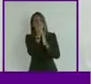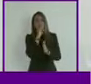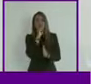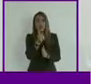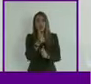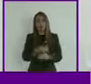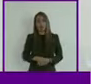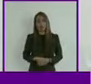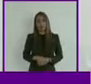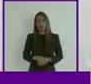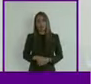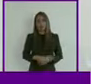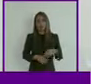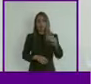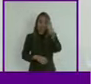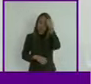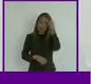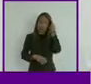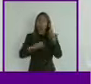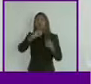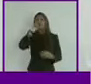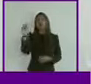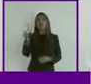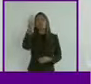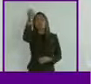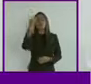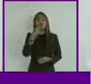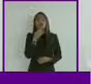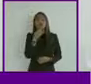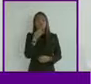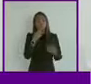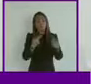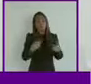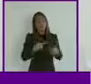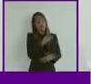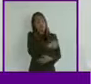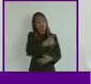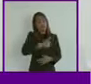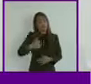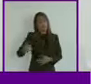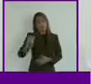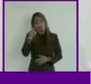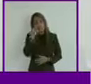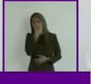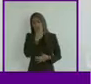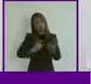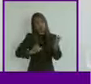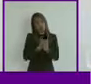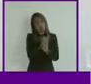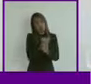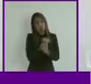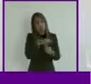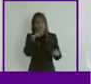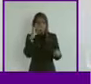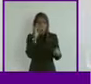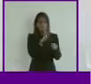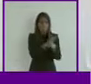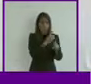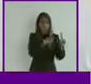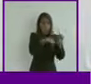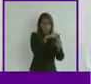tecnologías, pues cada persona decide cómo utilizarlas, a su bien o en su